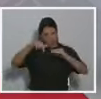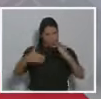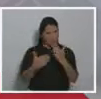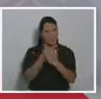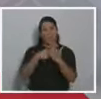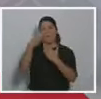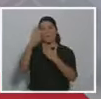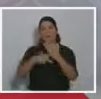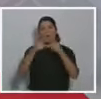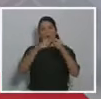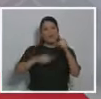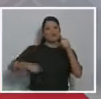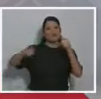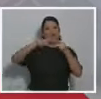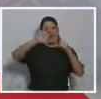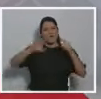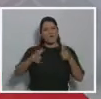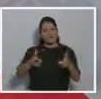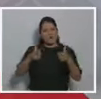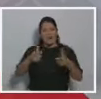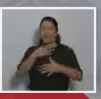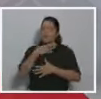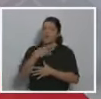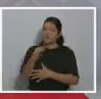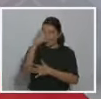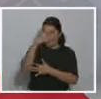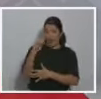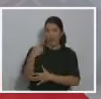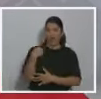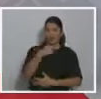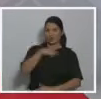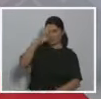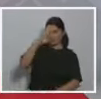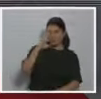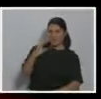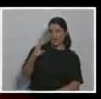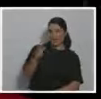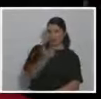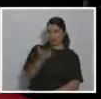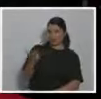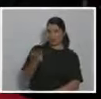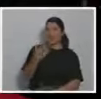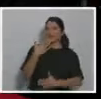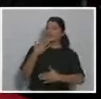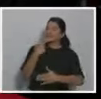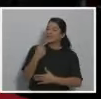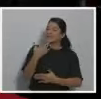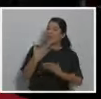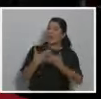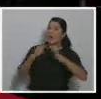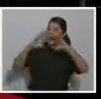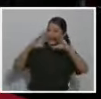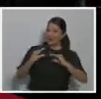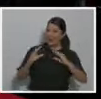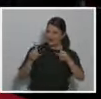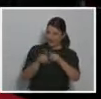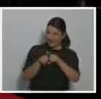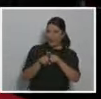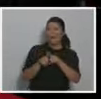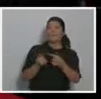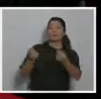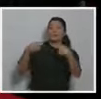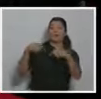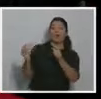Rueda de la Fortuna. Es un placer para nosotros saludarles y darles las buenas tardes. También nos